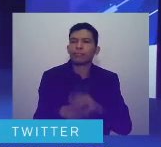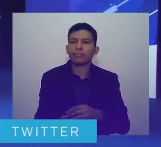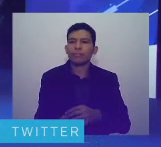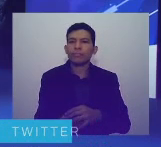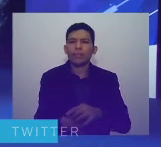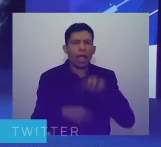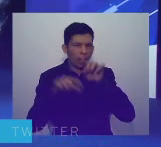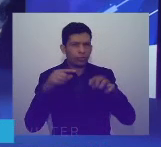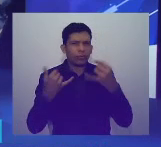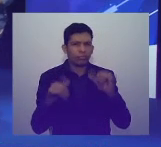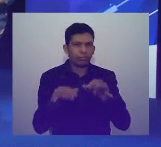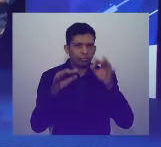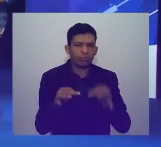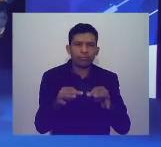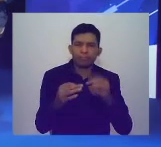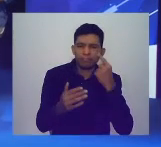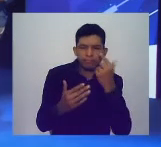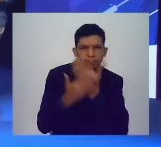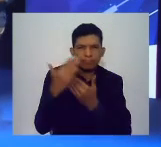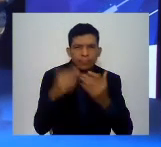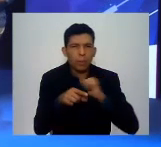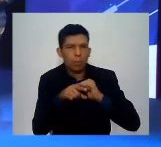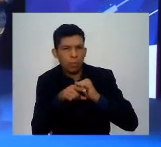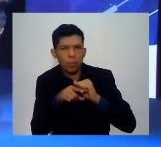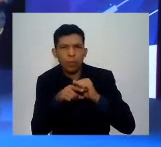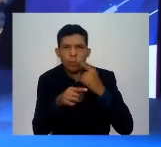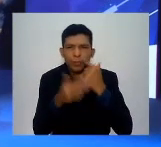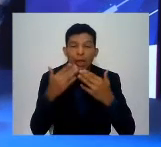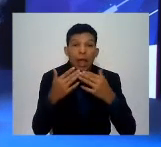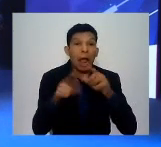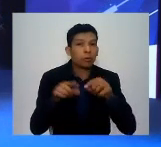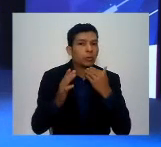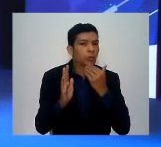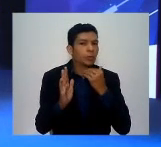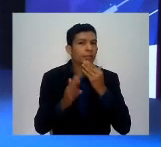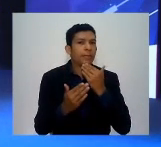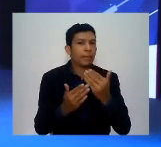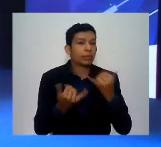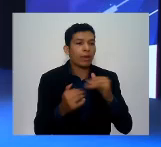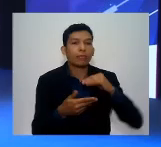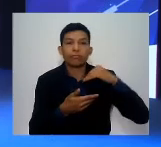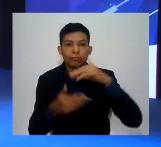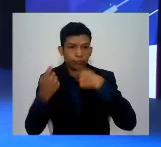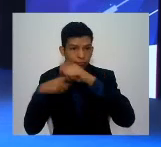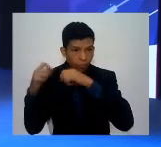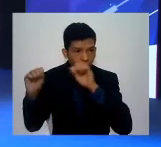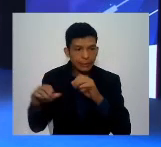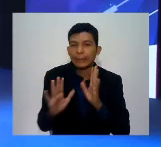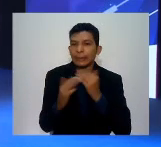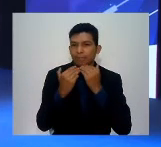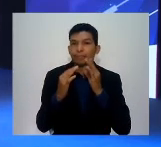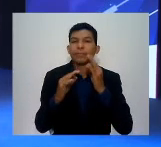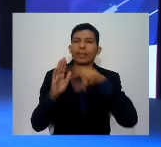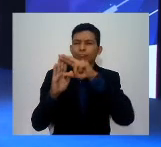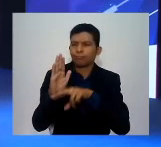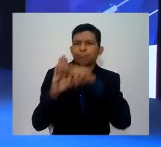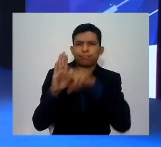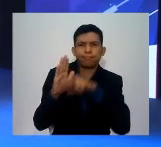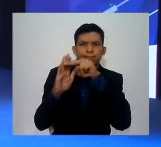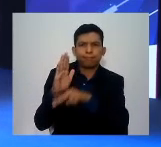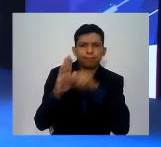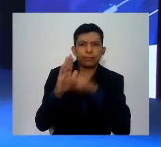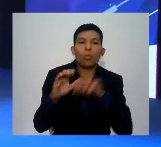para los ventiladores. Todo esto ocasionó algo que en Colombia fue bastante interesante, y es